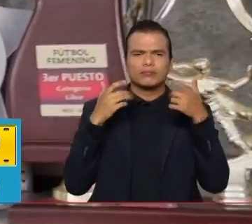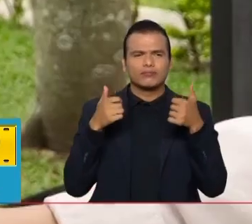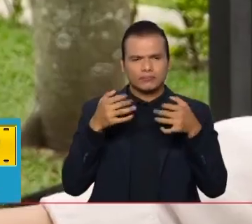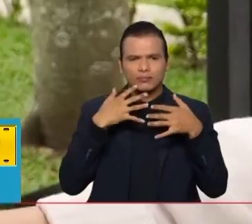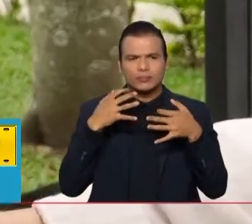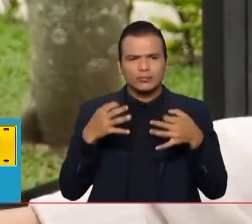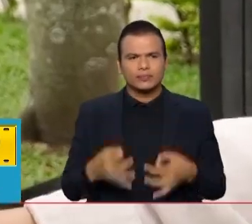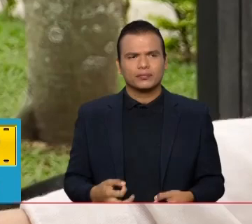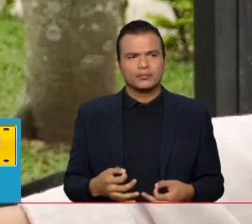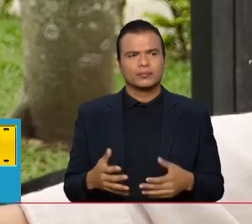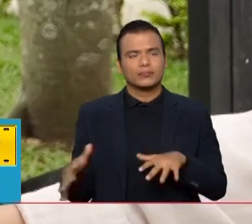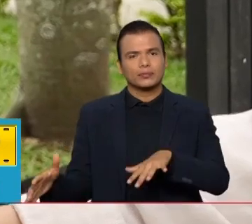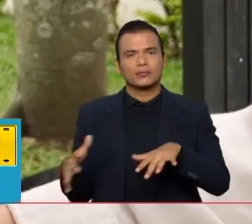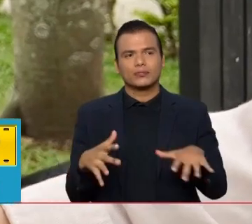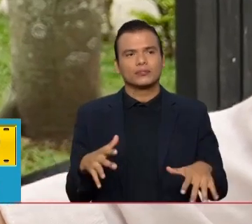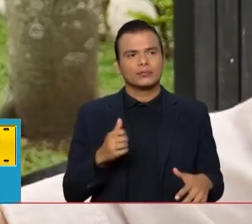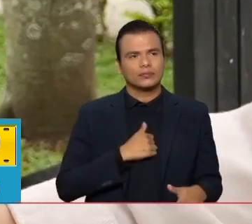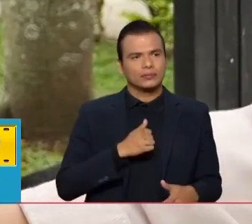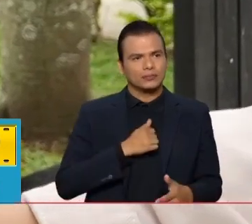aprendiendo de lo